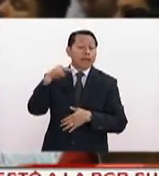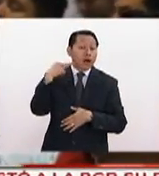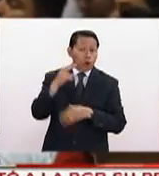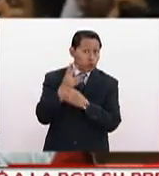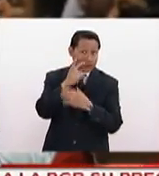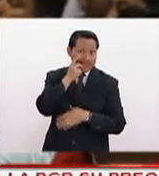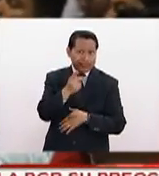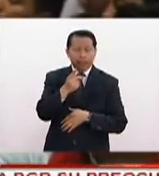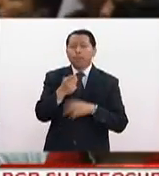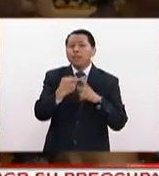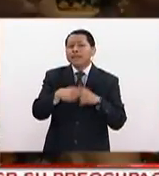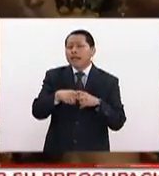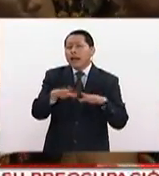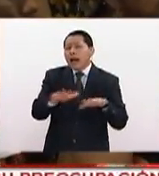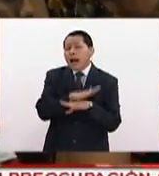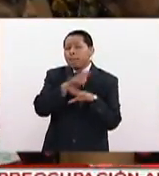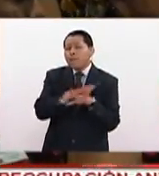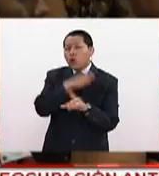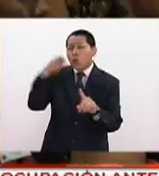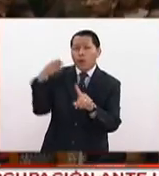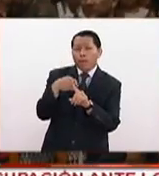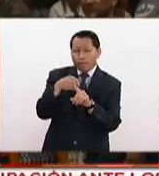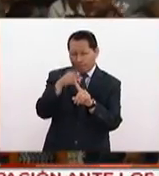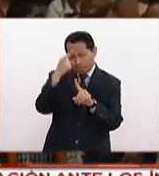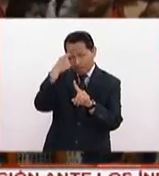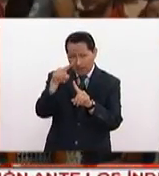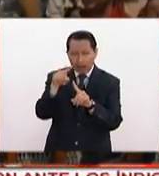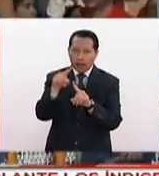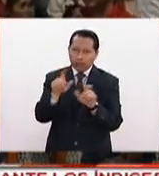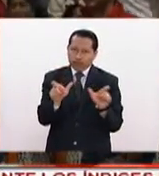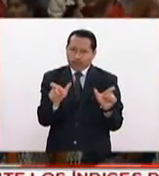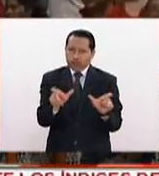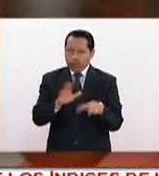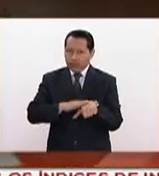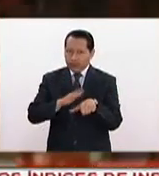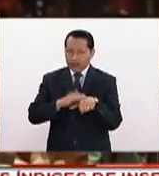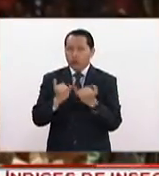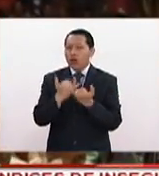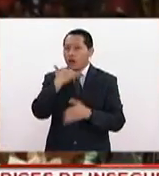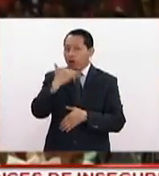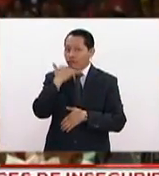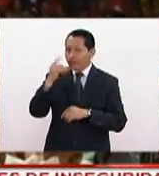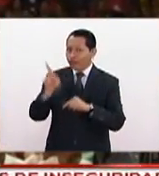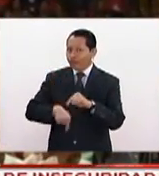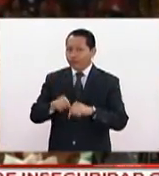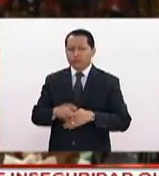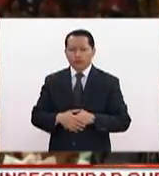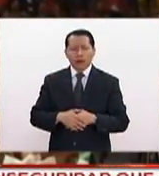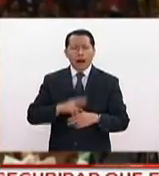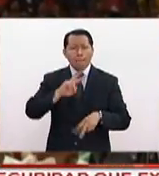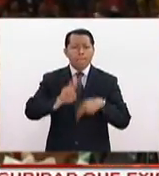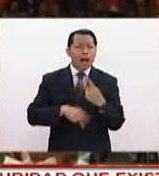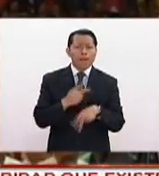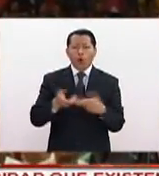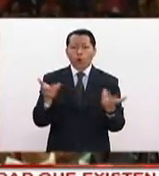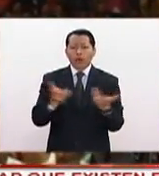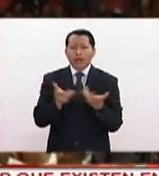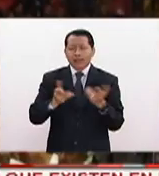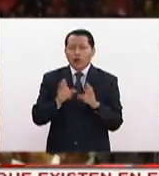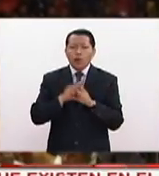que se debe emprender un cambio crítico en las políticas para combatir la inseguridad y la corrupción. Vamos a llevar la batalla